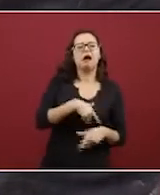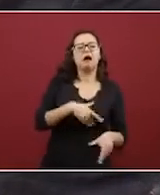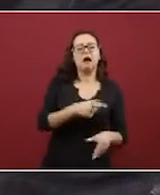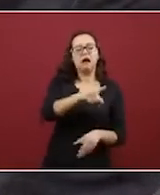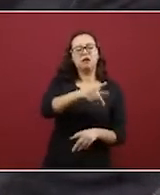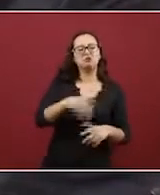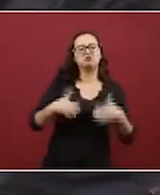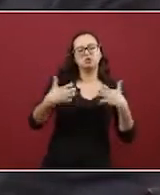amy